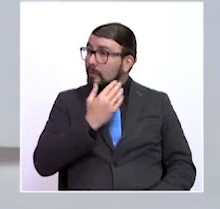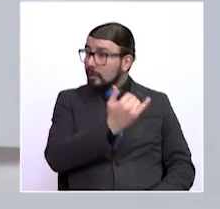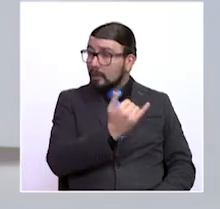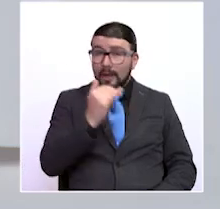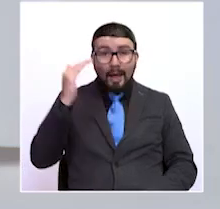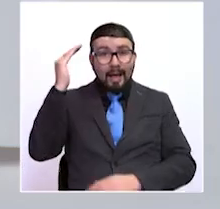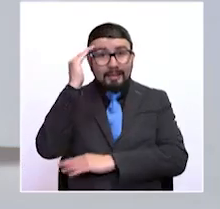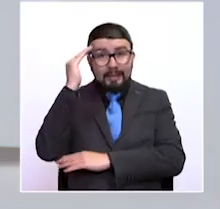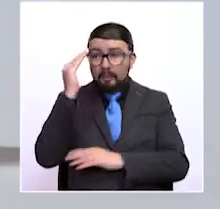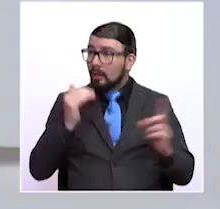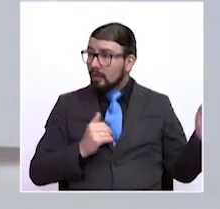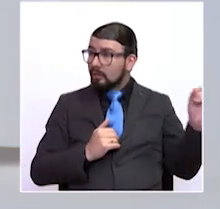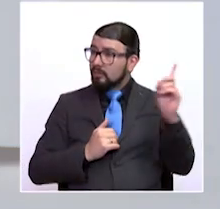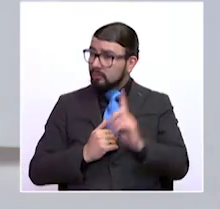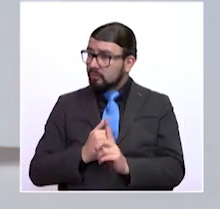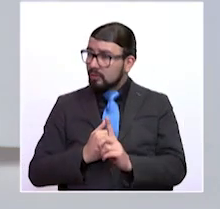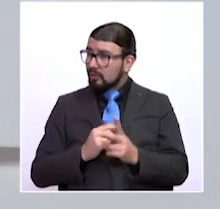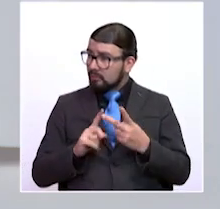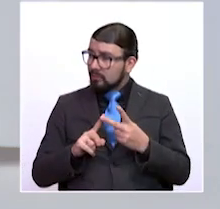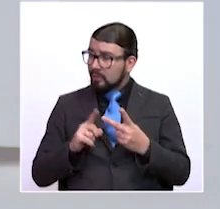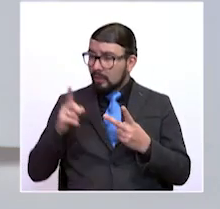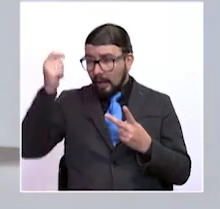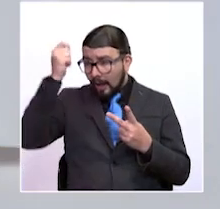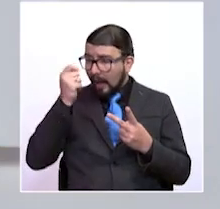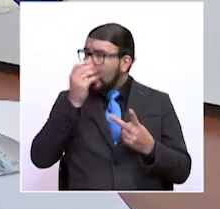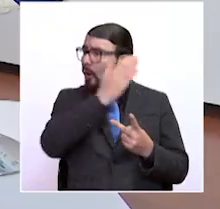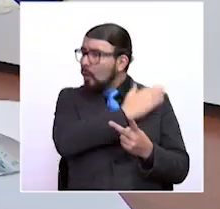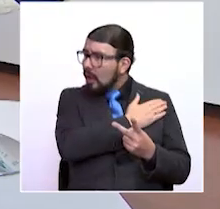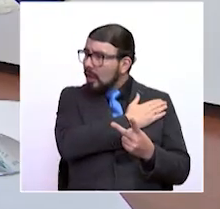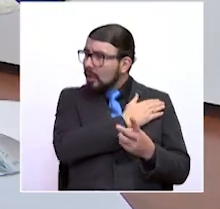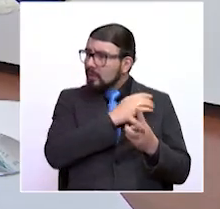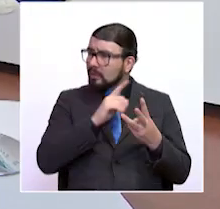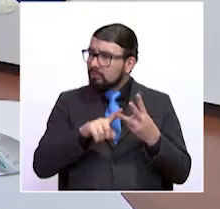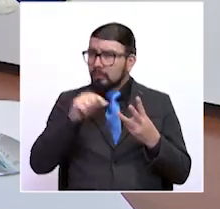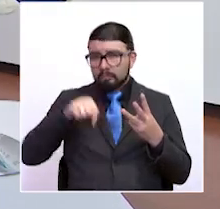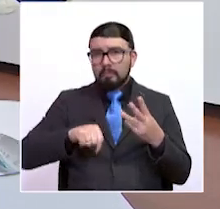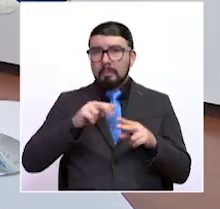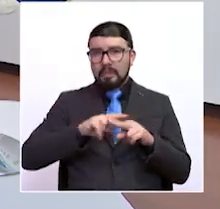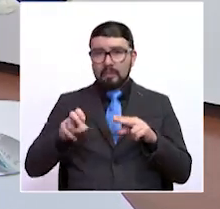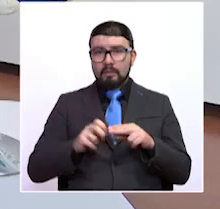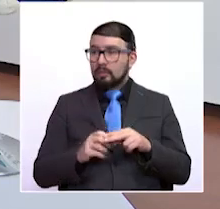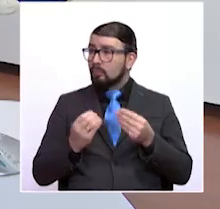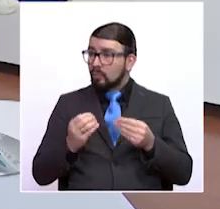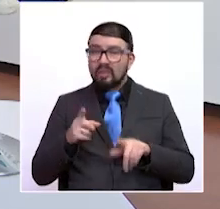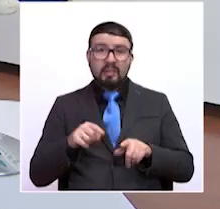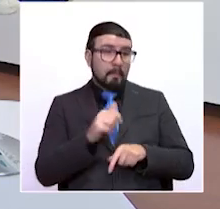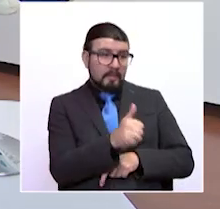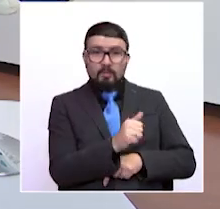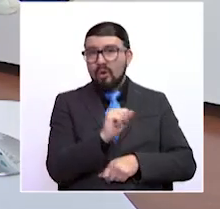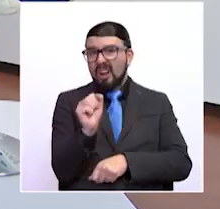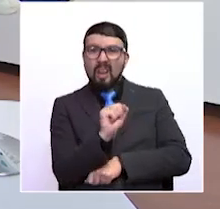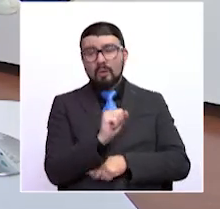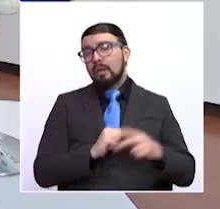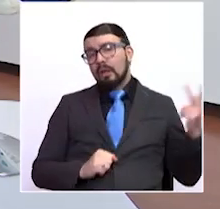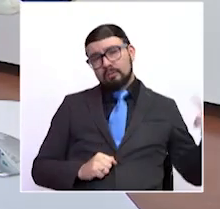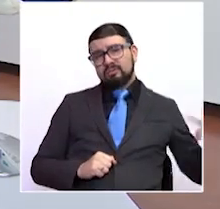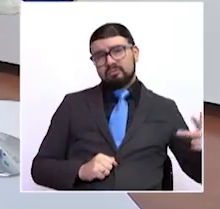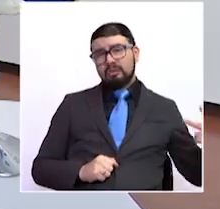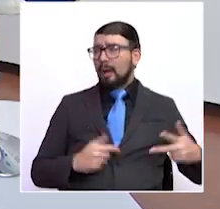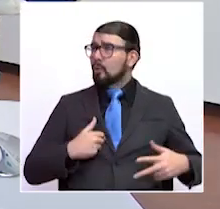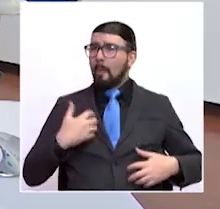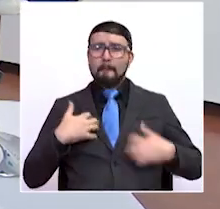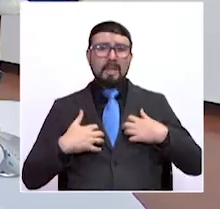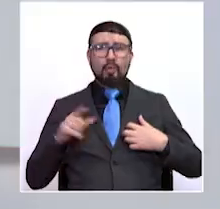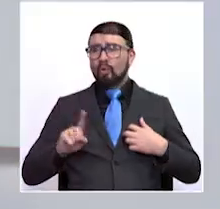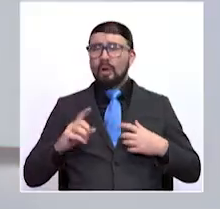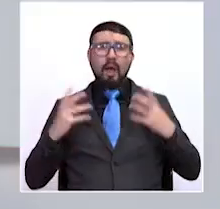Anserma, otro de Aguadas. Aguadas Y bueno, una otro niña de acá. Muchos se los traen en sus carros, por miedo a denunciar, por el